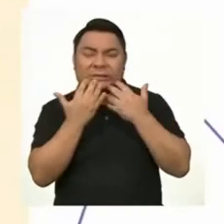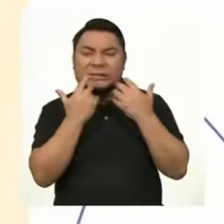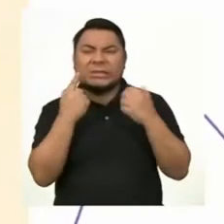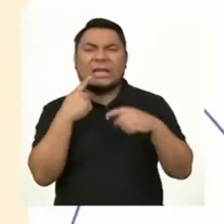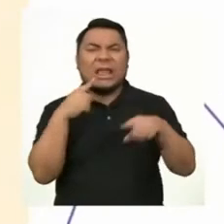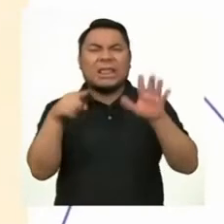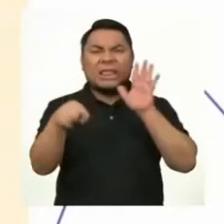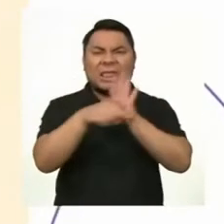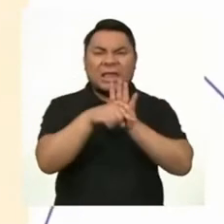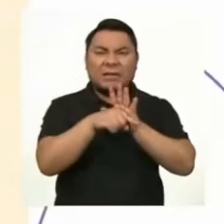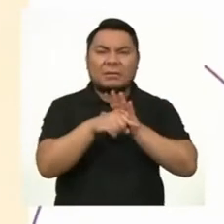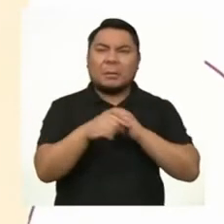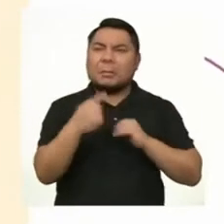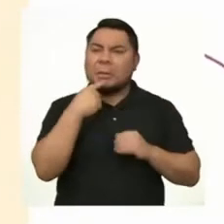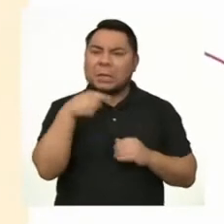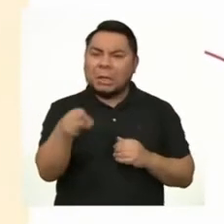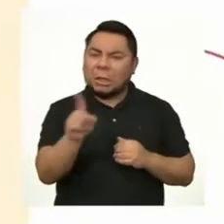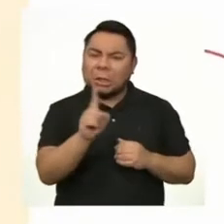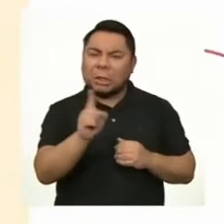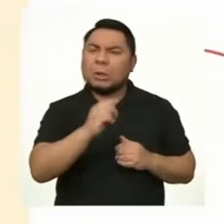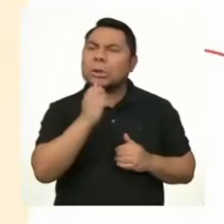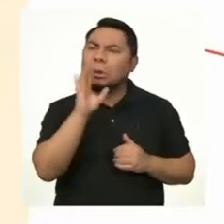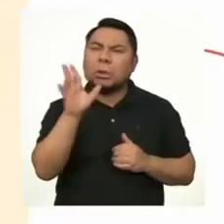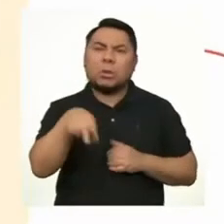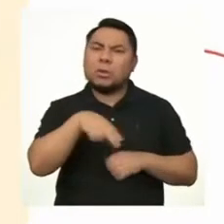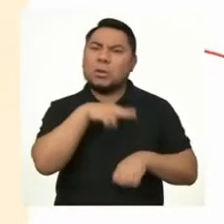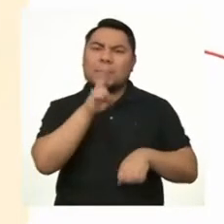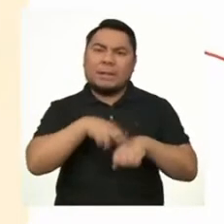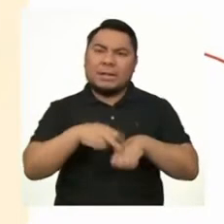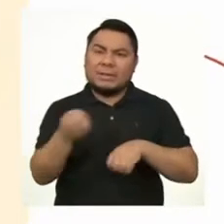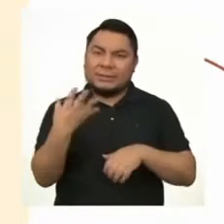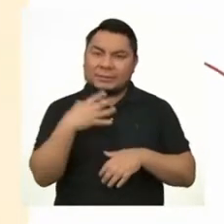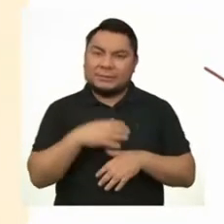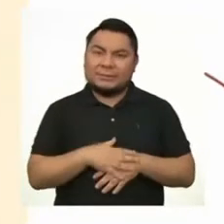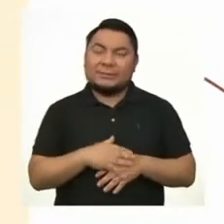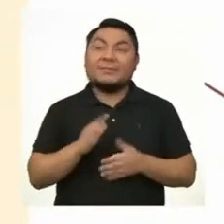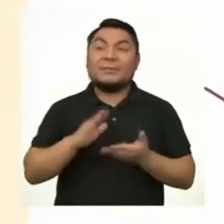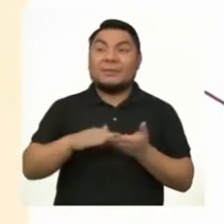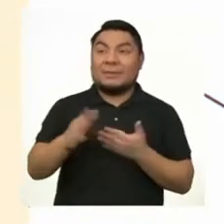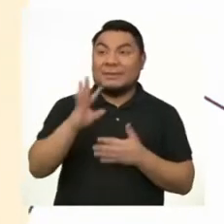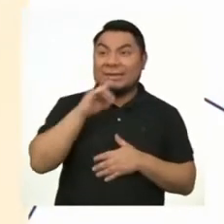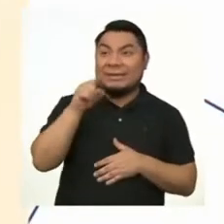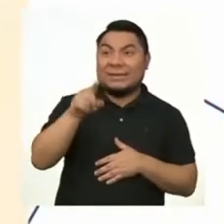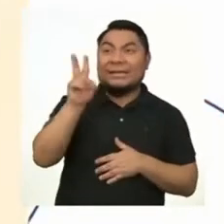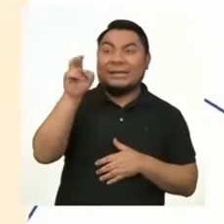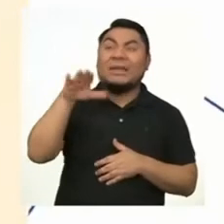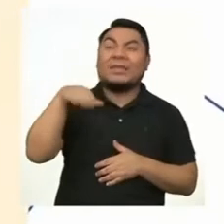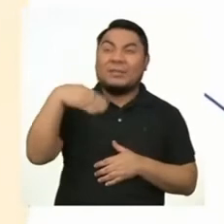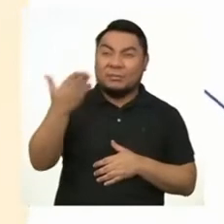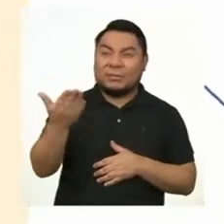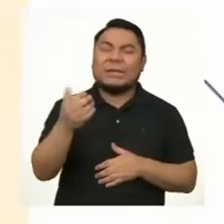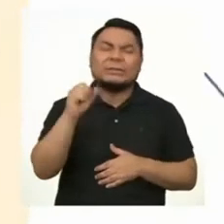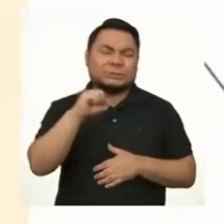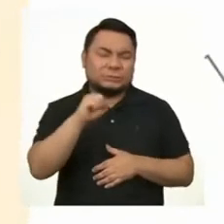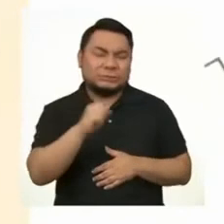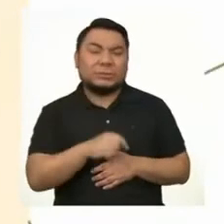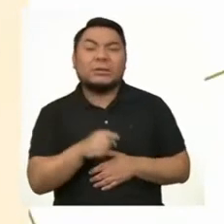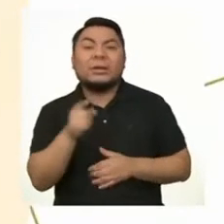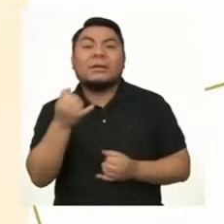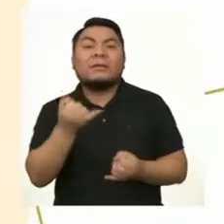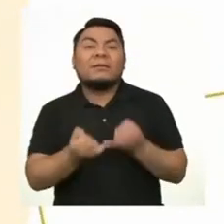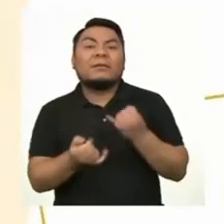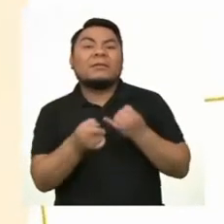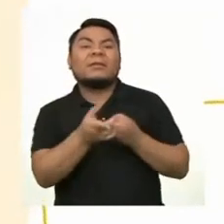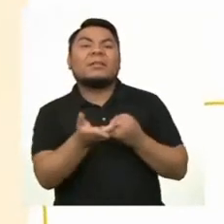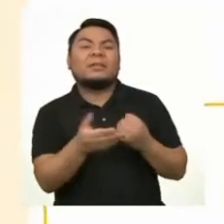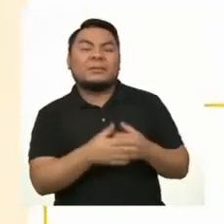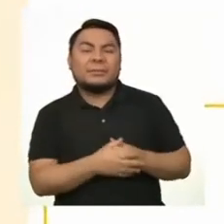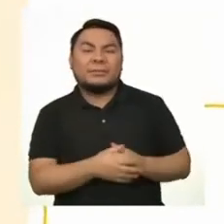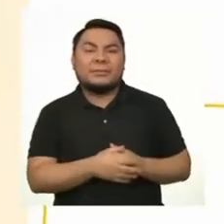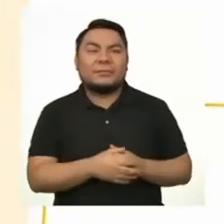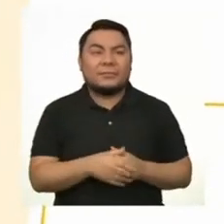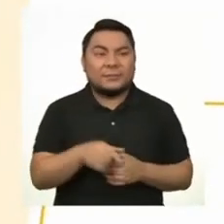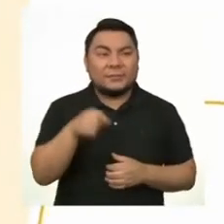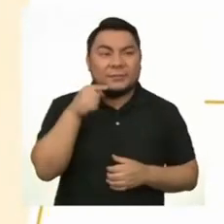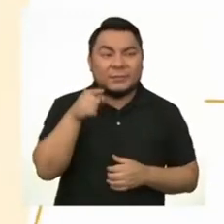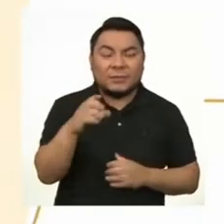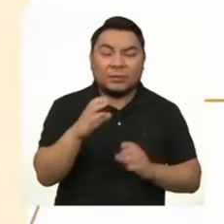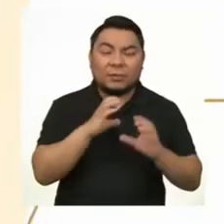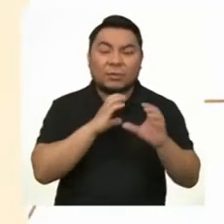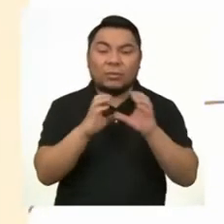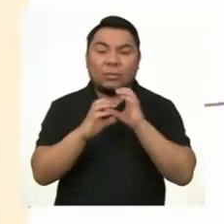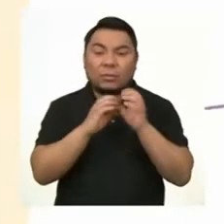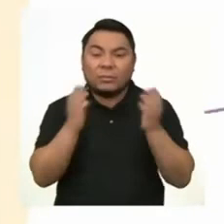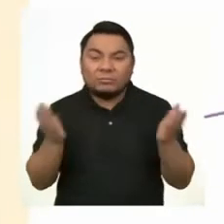parece que no tiene por qué serlo. Luego hablamos de eso, ¿sí? Por supuesto, y al final del texto, te anima a comunicar